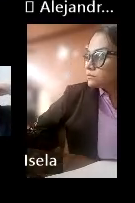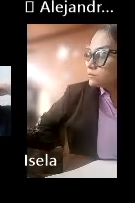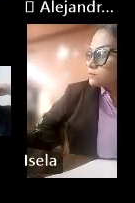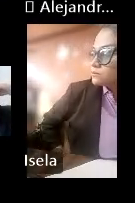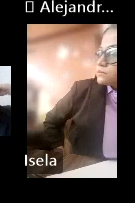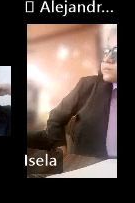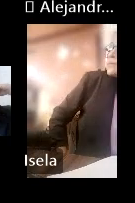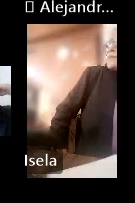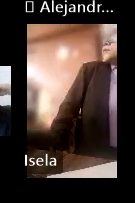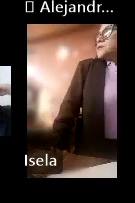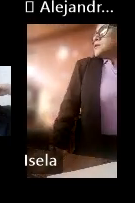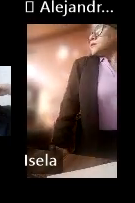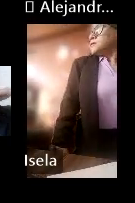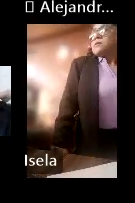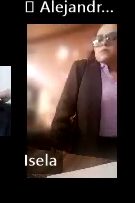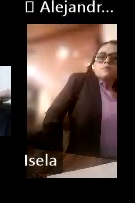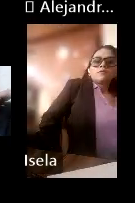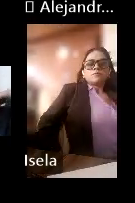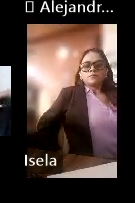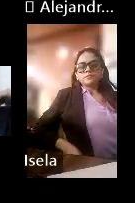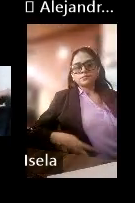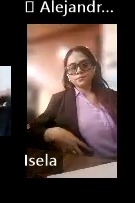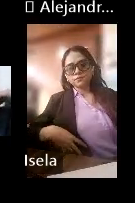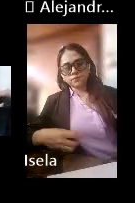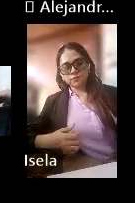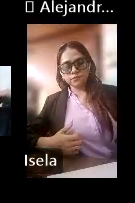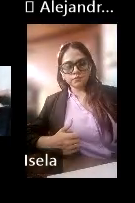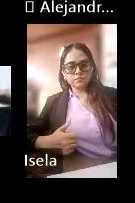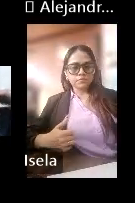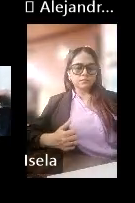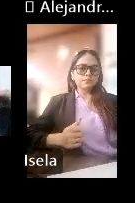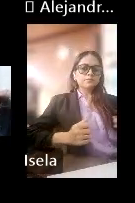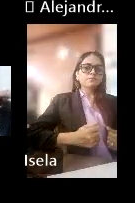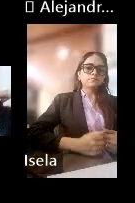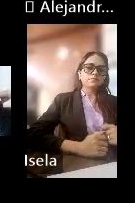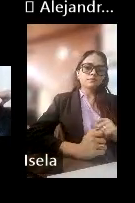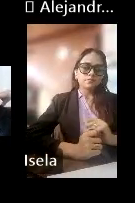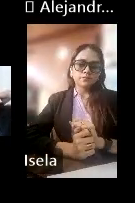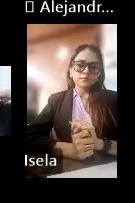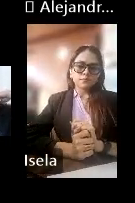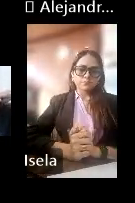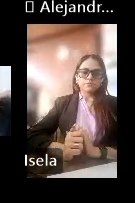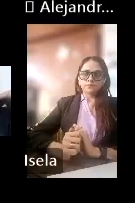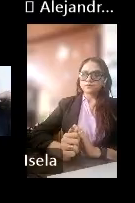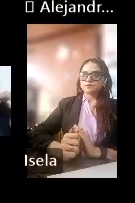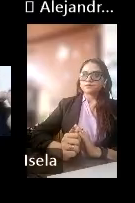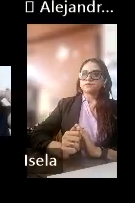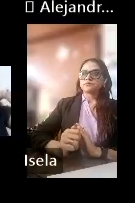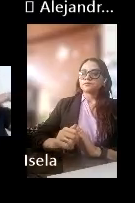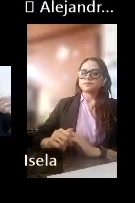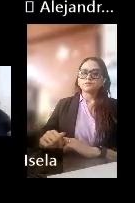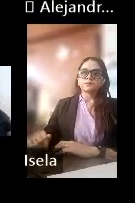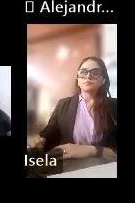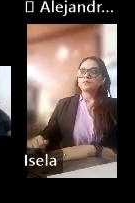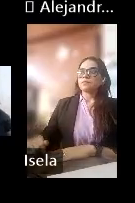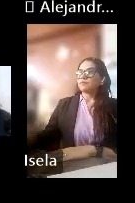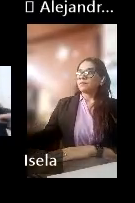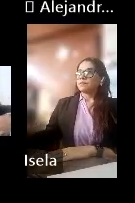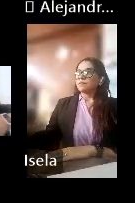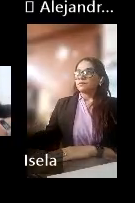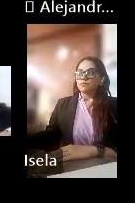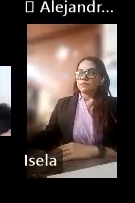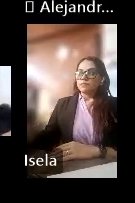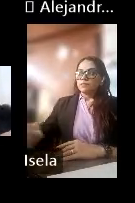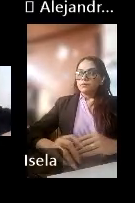Doler tanto. Y ante esta perspectiva nos podemos perder en decirle a la gente cuánto le debe o no de doler. En